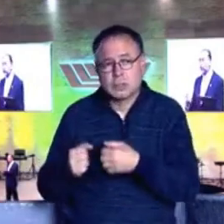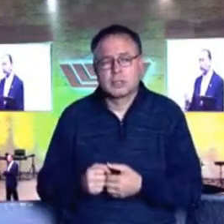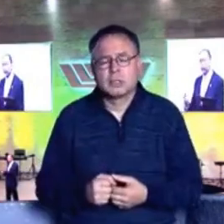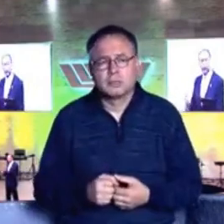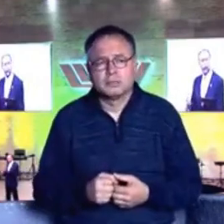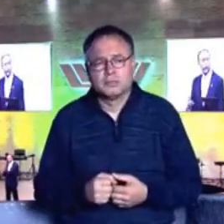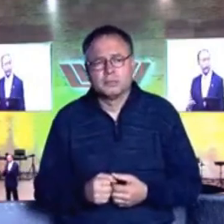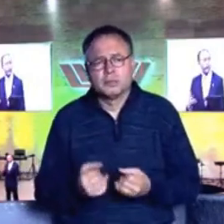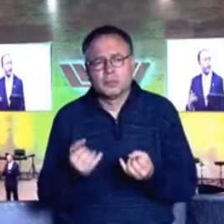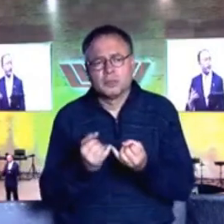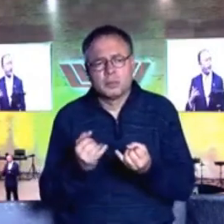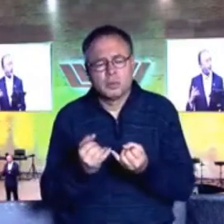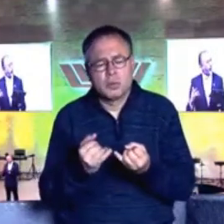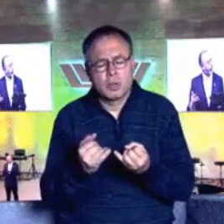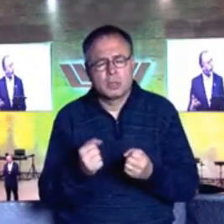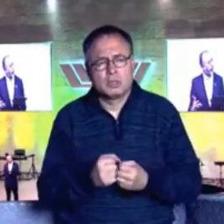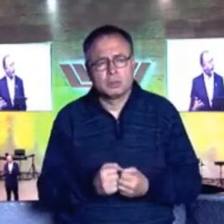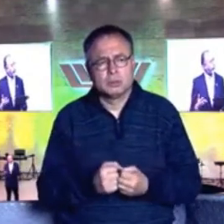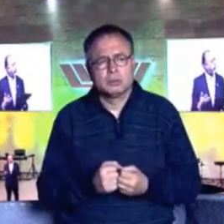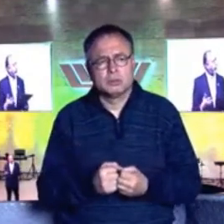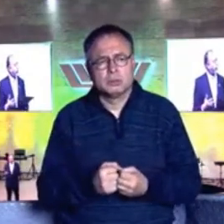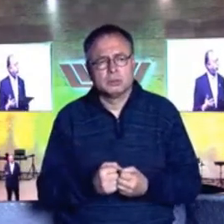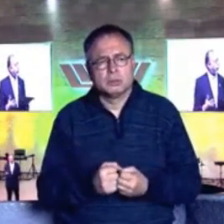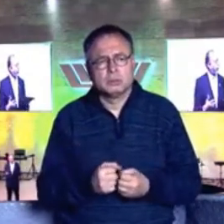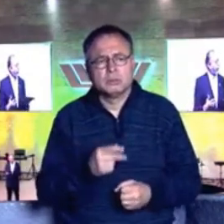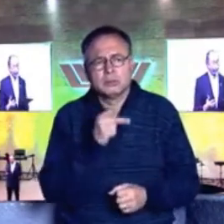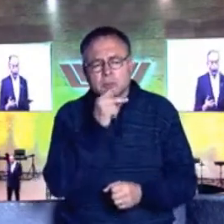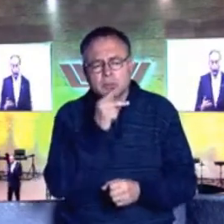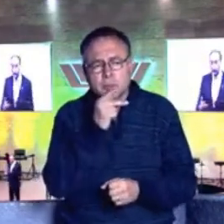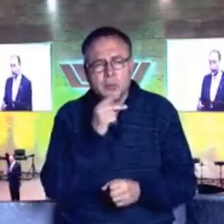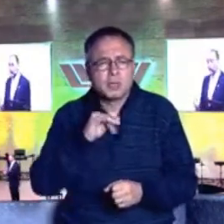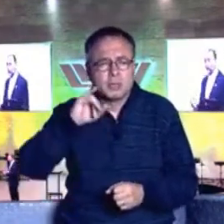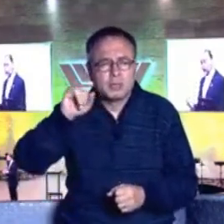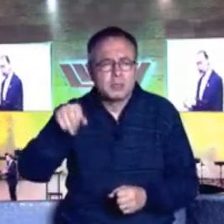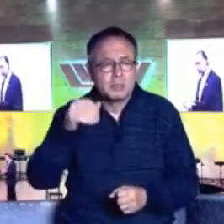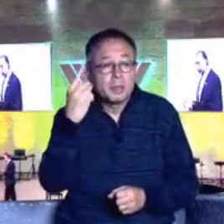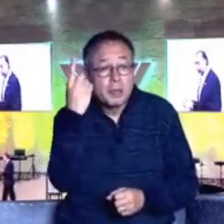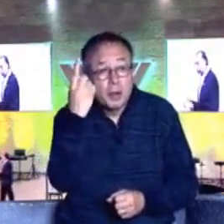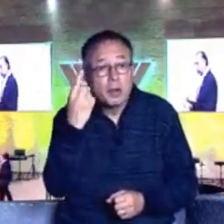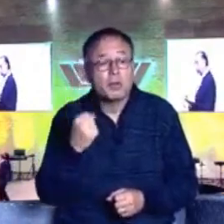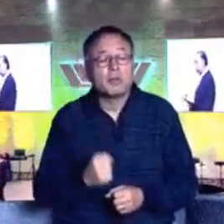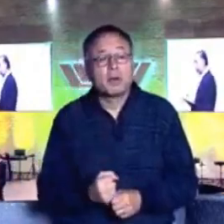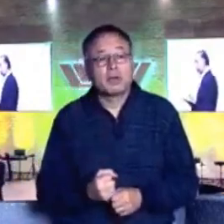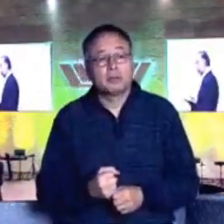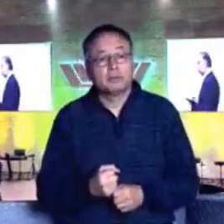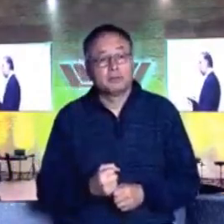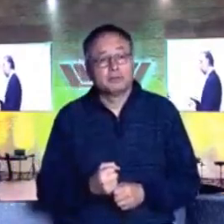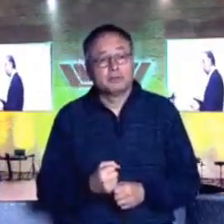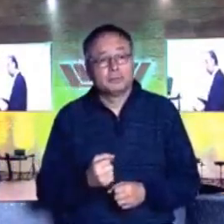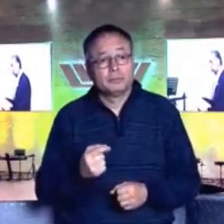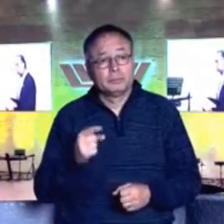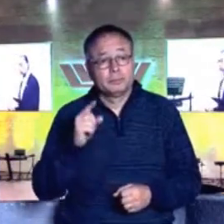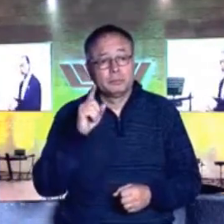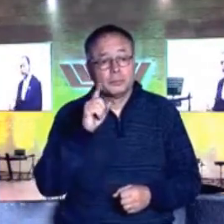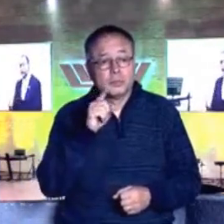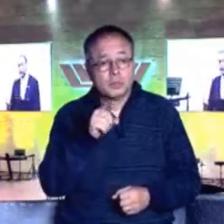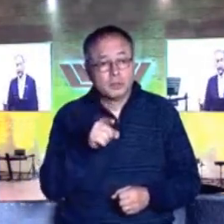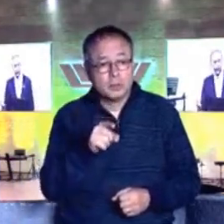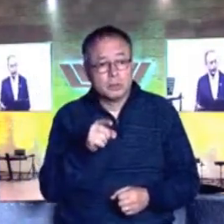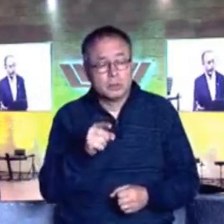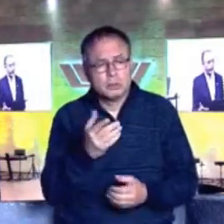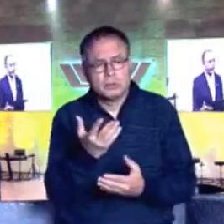llama nuestro padre Jehová yire por eso el señor dijo si tú le pides al señor un pan no te va a dar